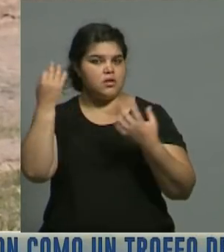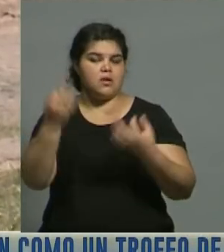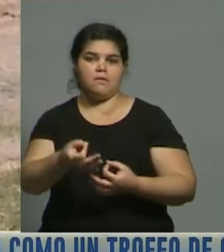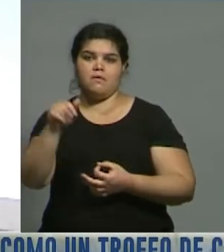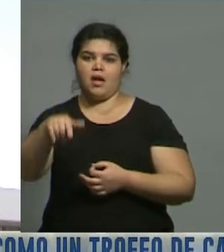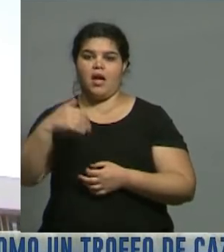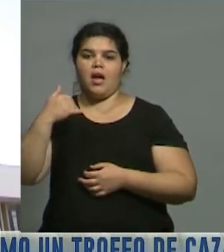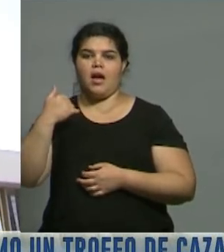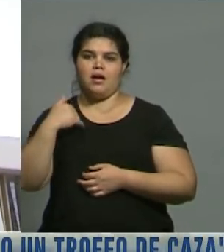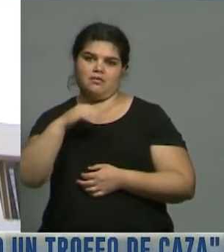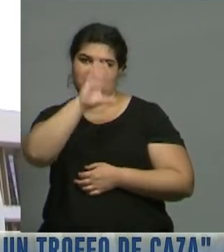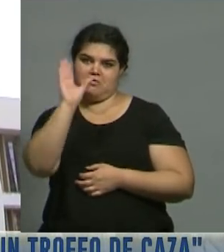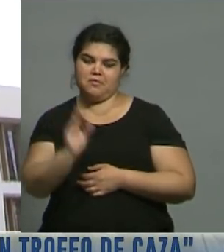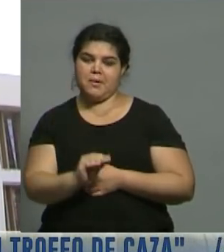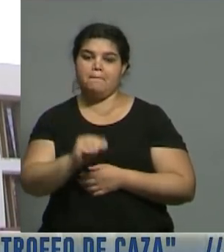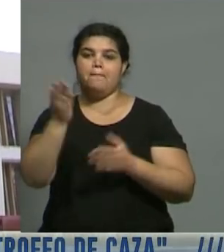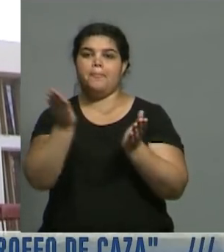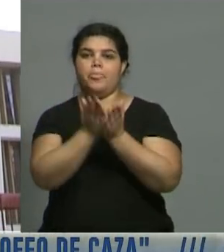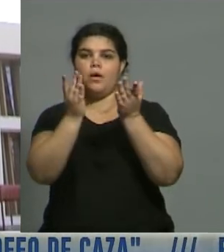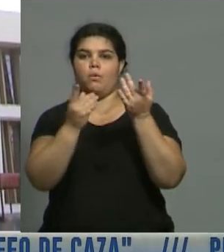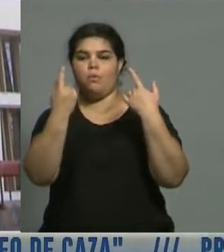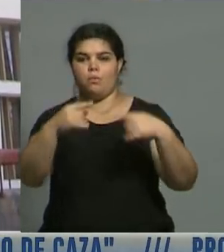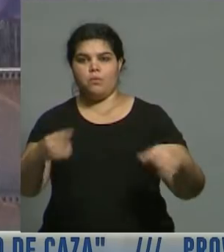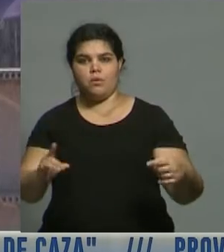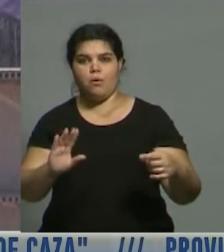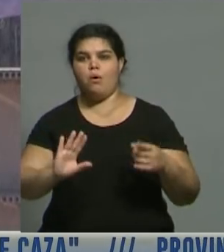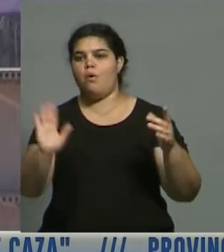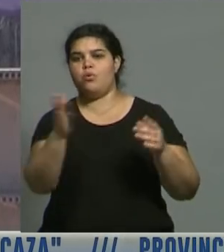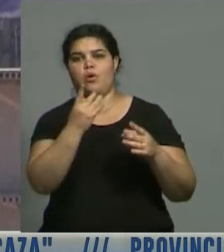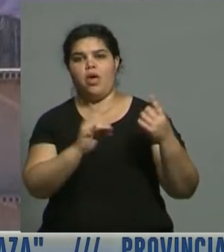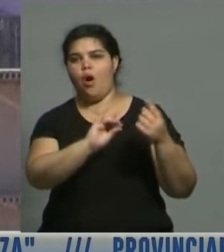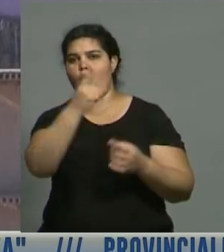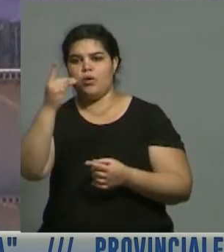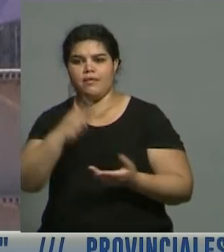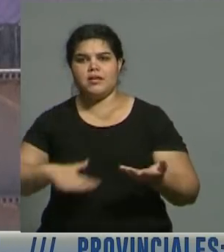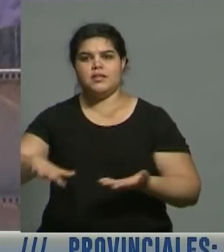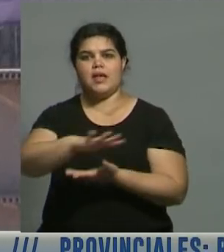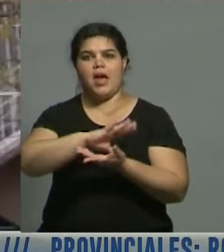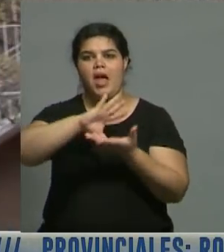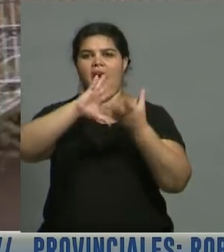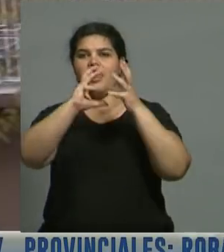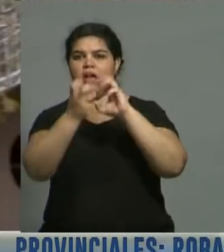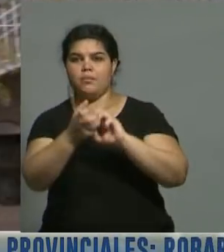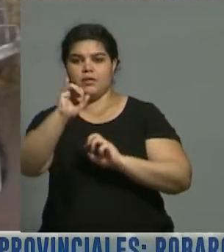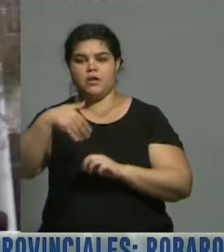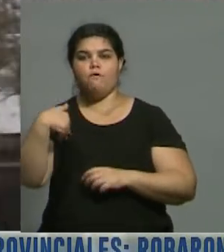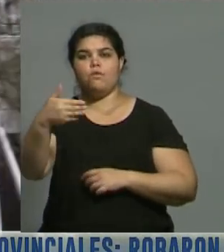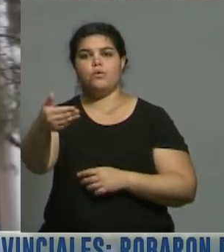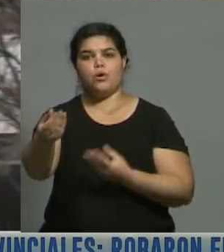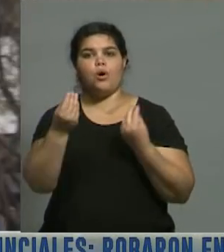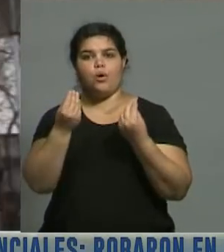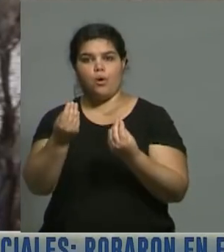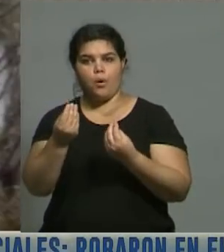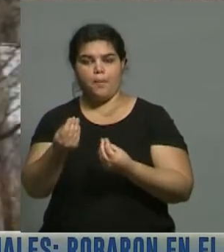país, que todas las carreras universitarias y todas las universidades se van adaptando a los potenciales y a las carreras del futuro. Bien, eso está bueno, sobre